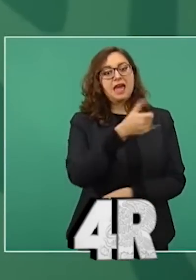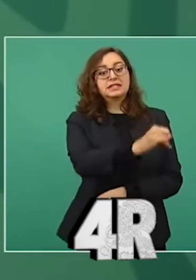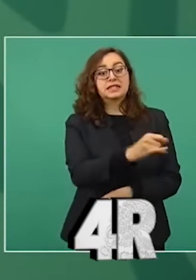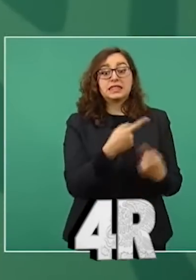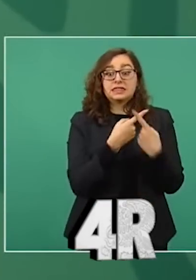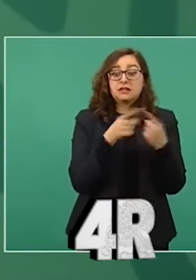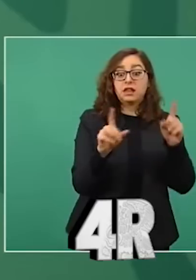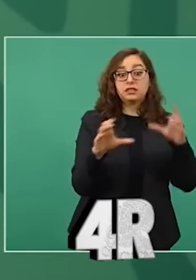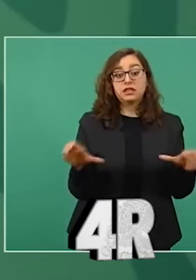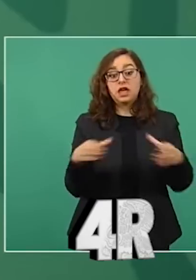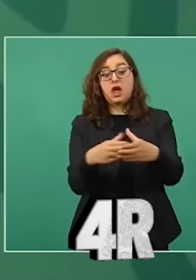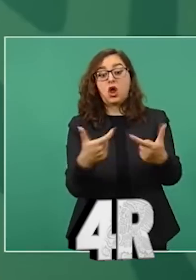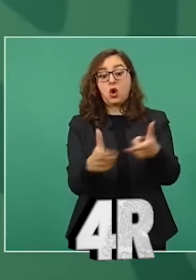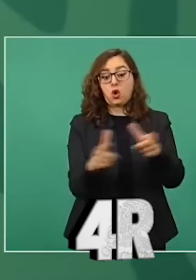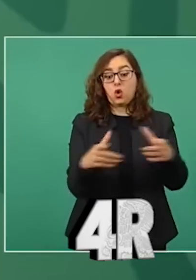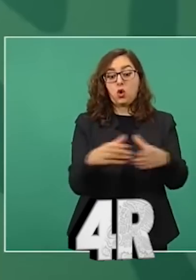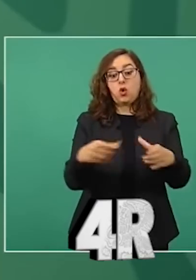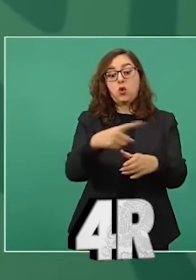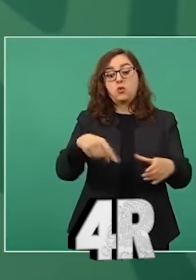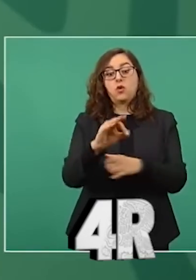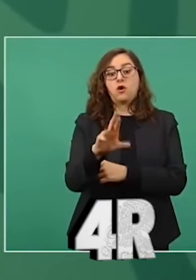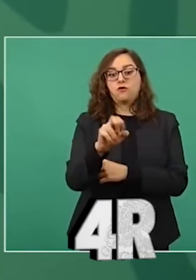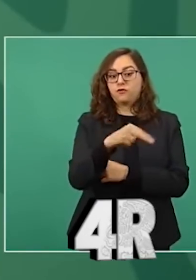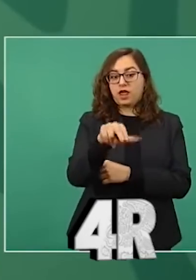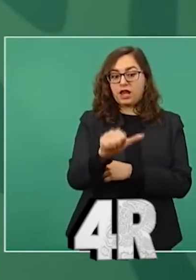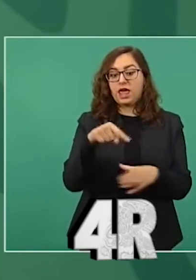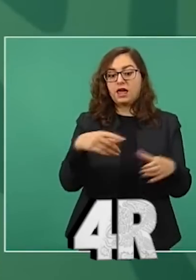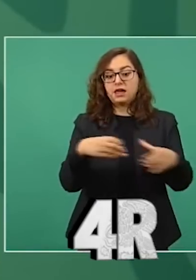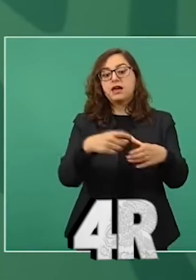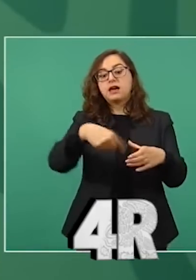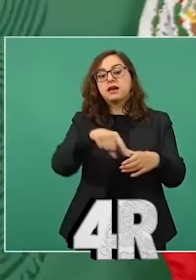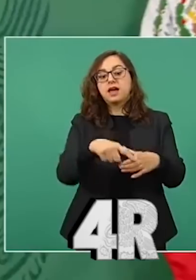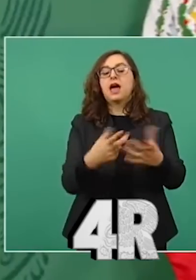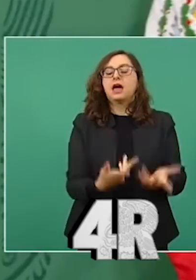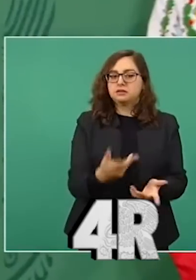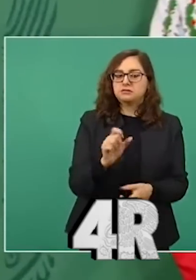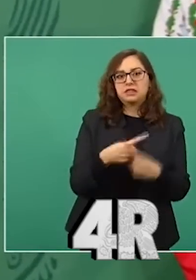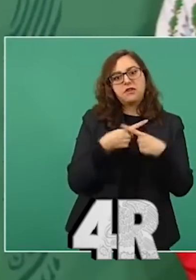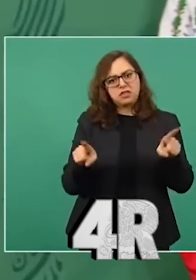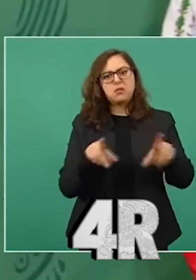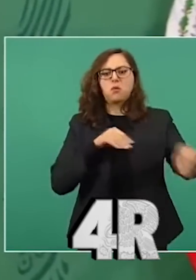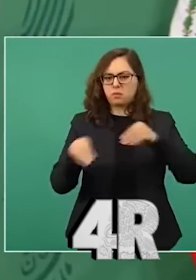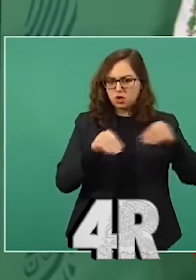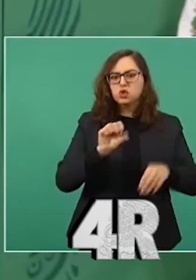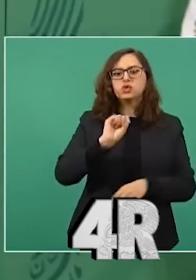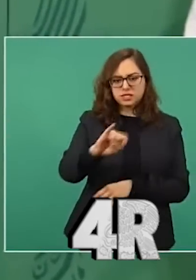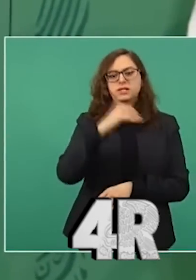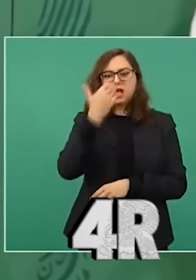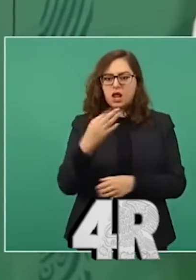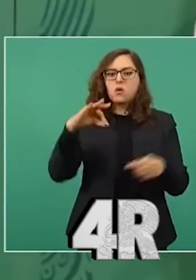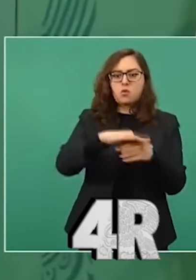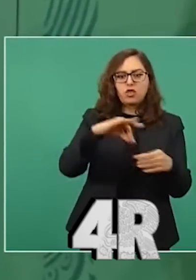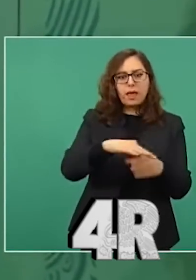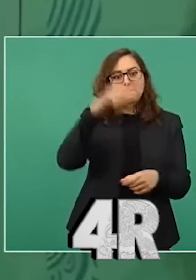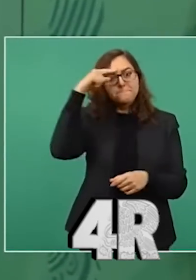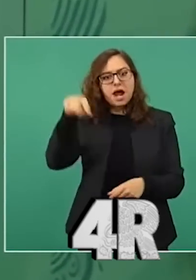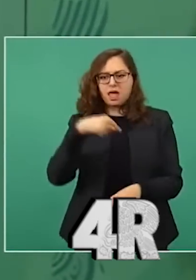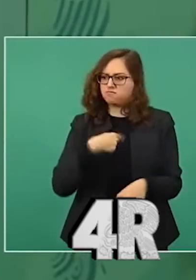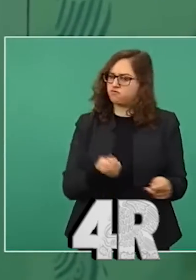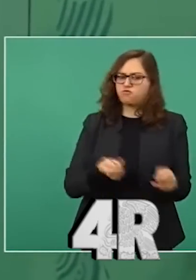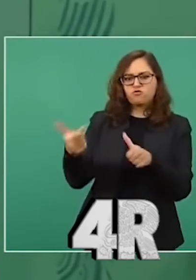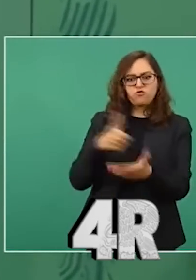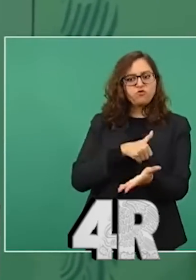revés, una bofetada al Instituto Nacional Electoral, el cual ya había preparado una controversia ante la Suprema Corte